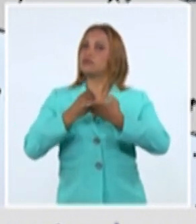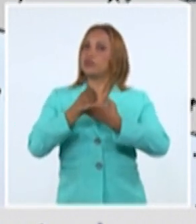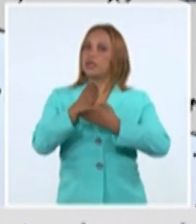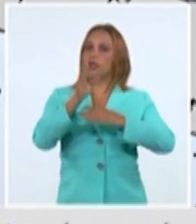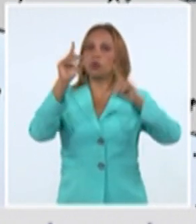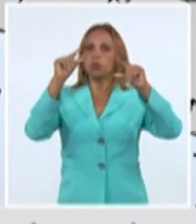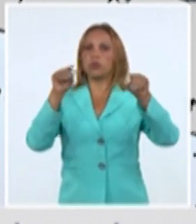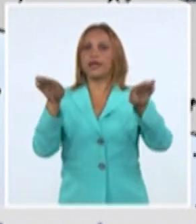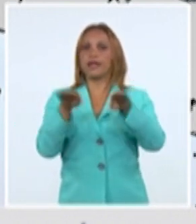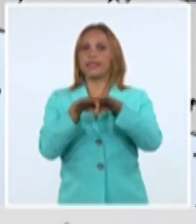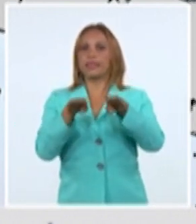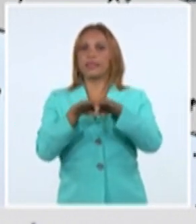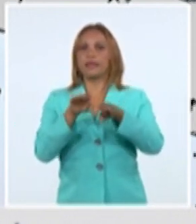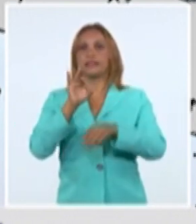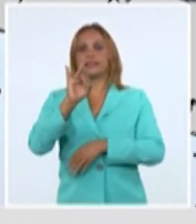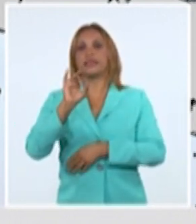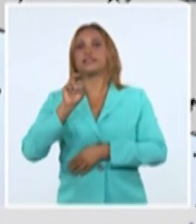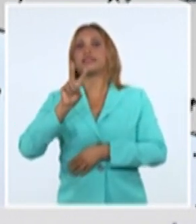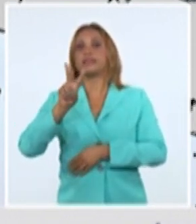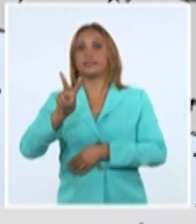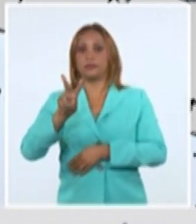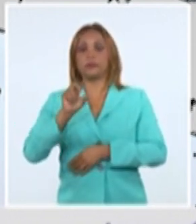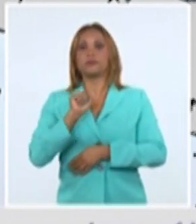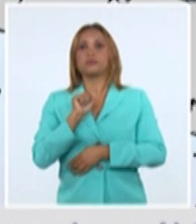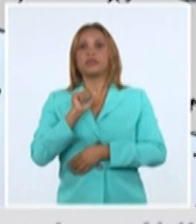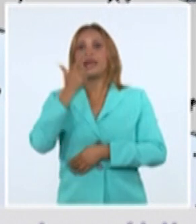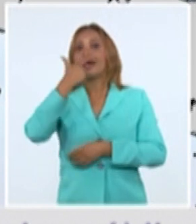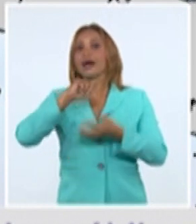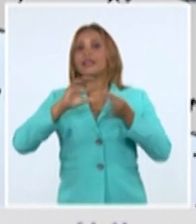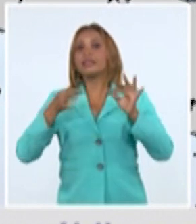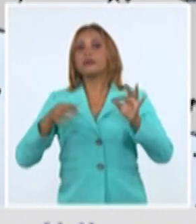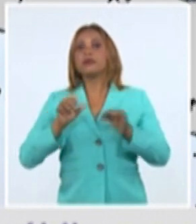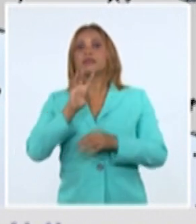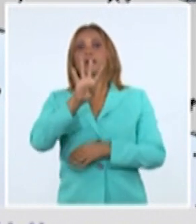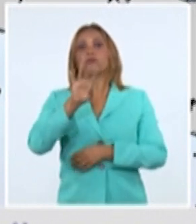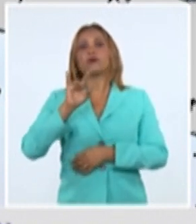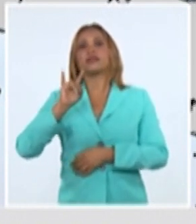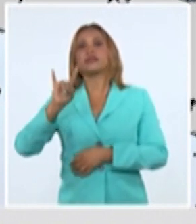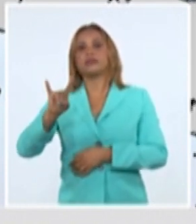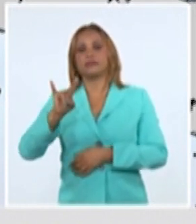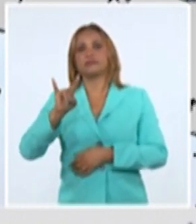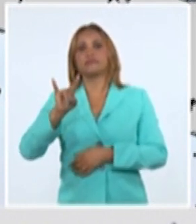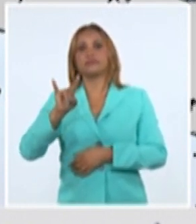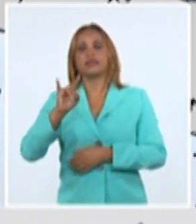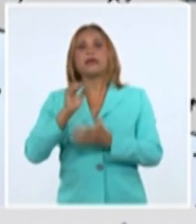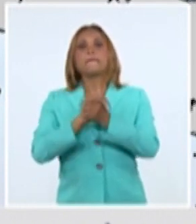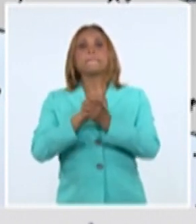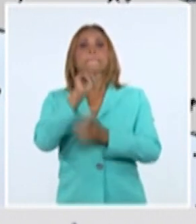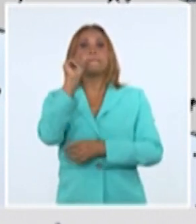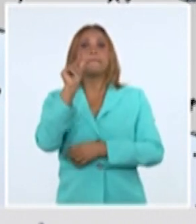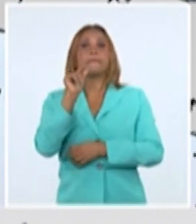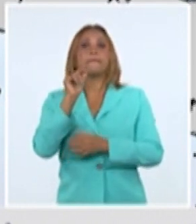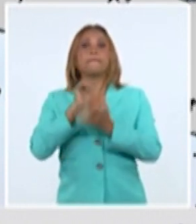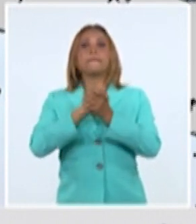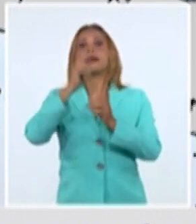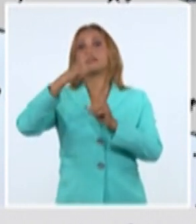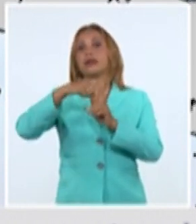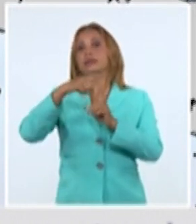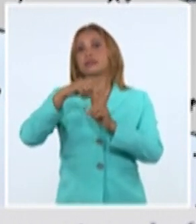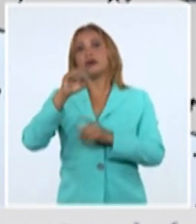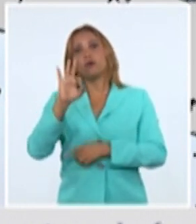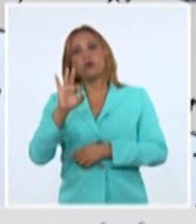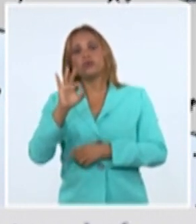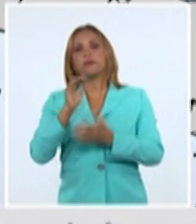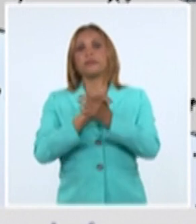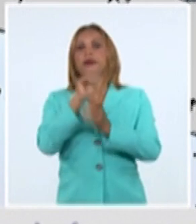estable, 72 casos. Artemisa 49 y Mayabeque, Matanzas con 8 y Mayabeque con